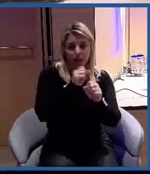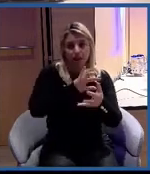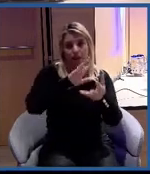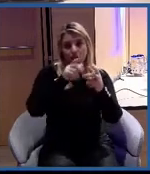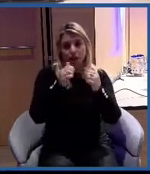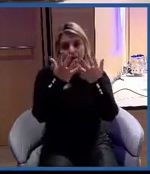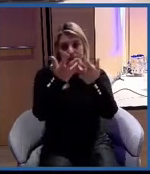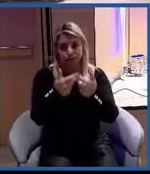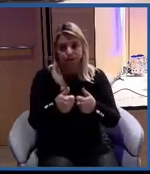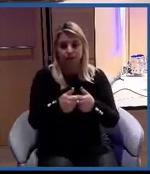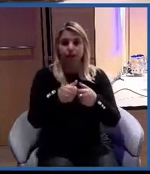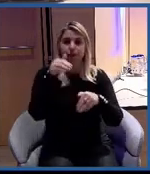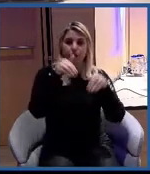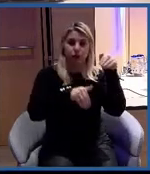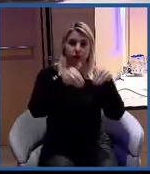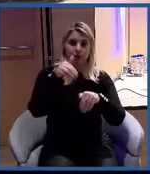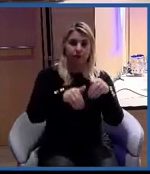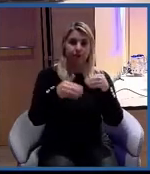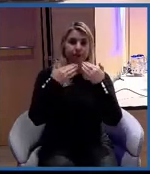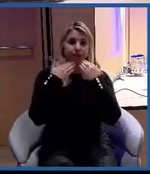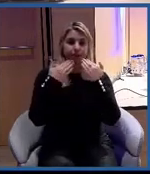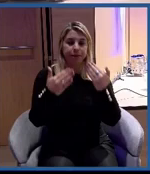complejos Muchas